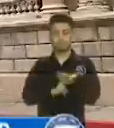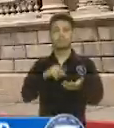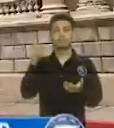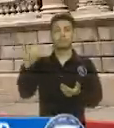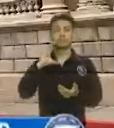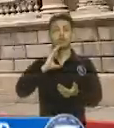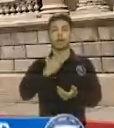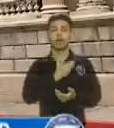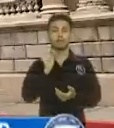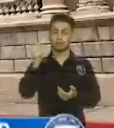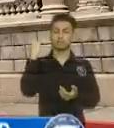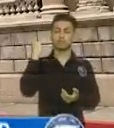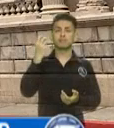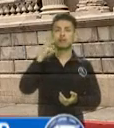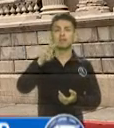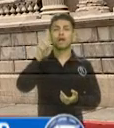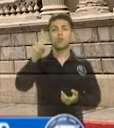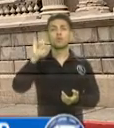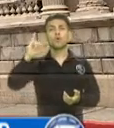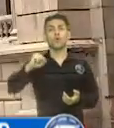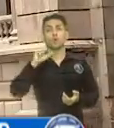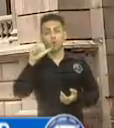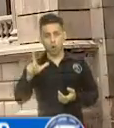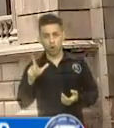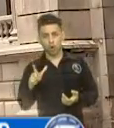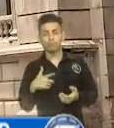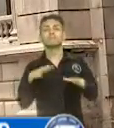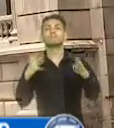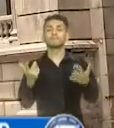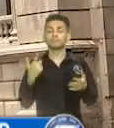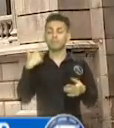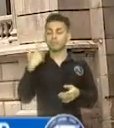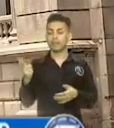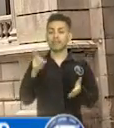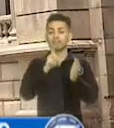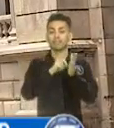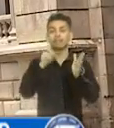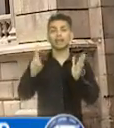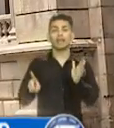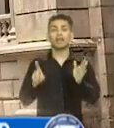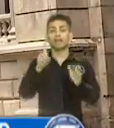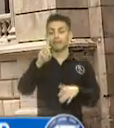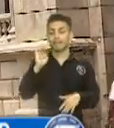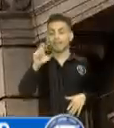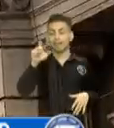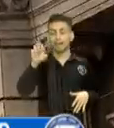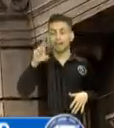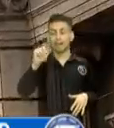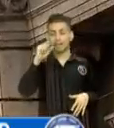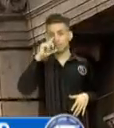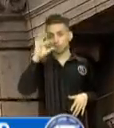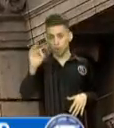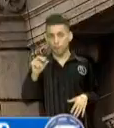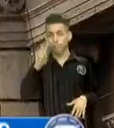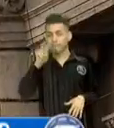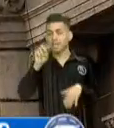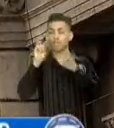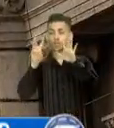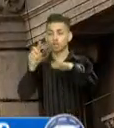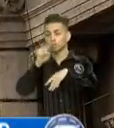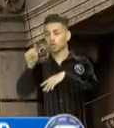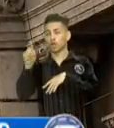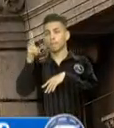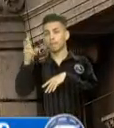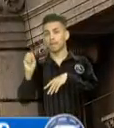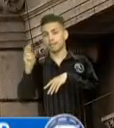pasado 31 de julio la aprobación del decreto 28 2020 y que prórroga por 30 días más el estado de